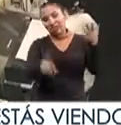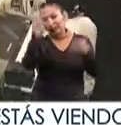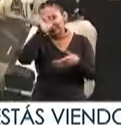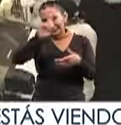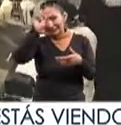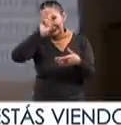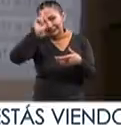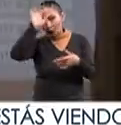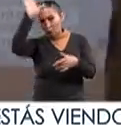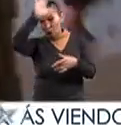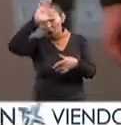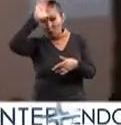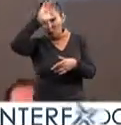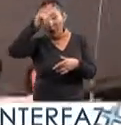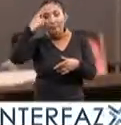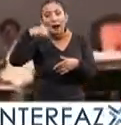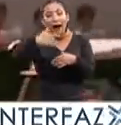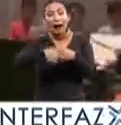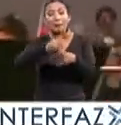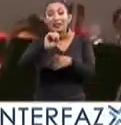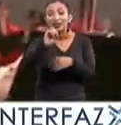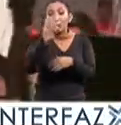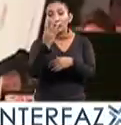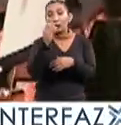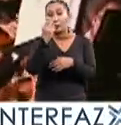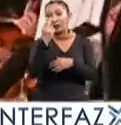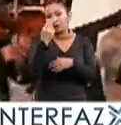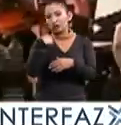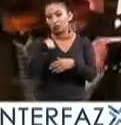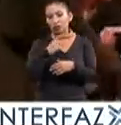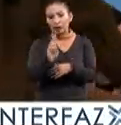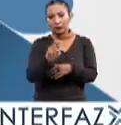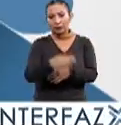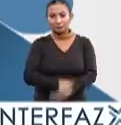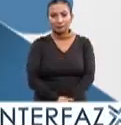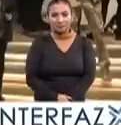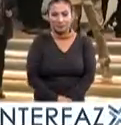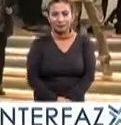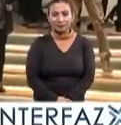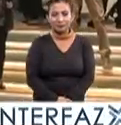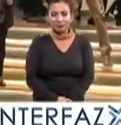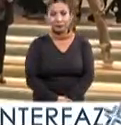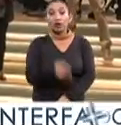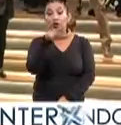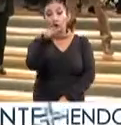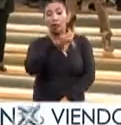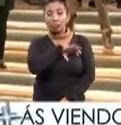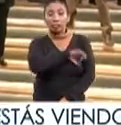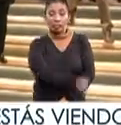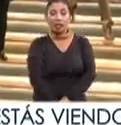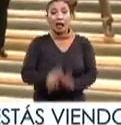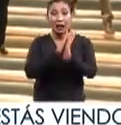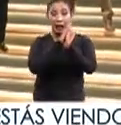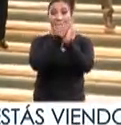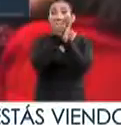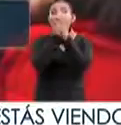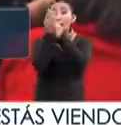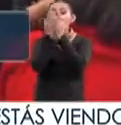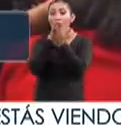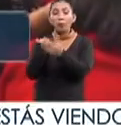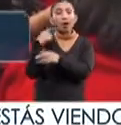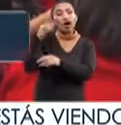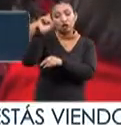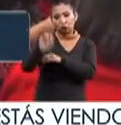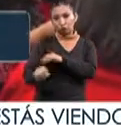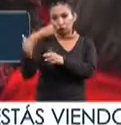siguientes recomendaciones culturales para este 24 y 25. Si eres amante de las librerías y andas por